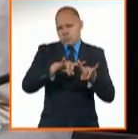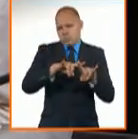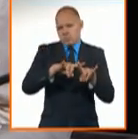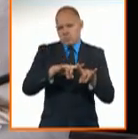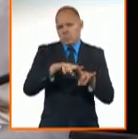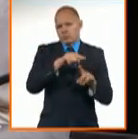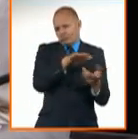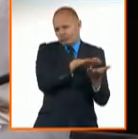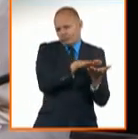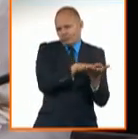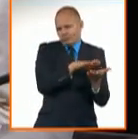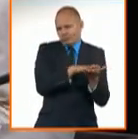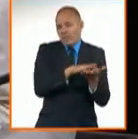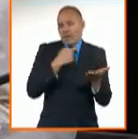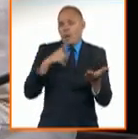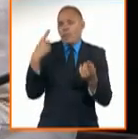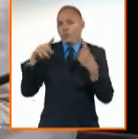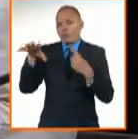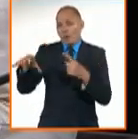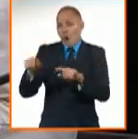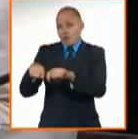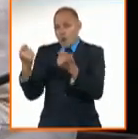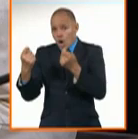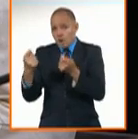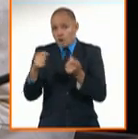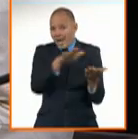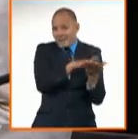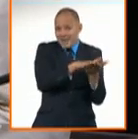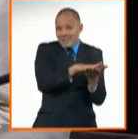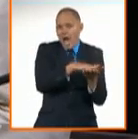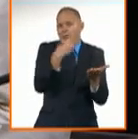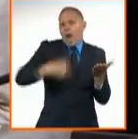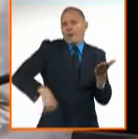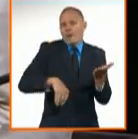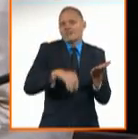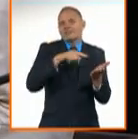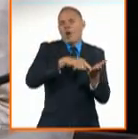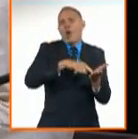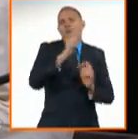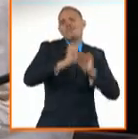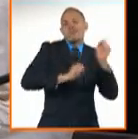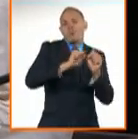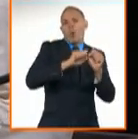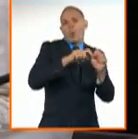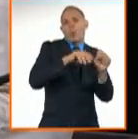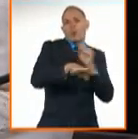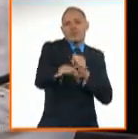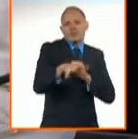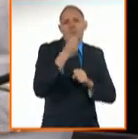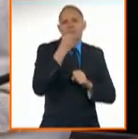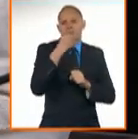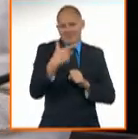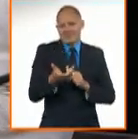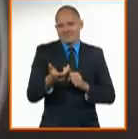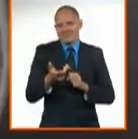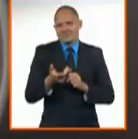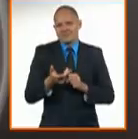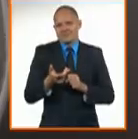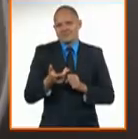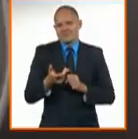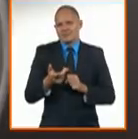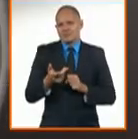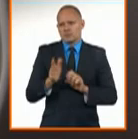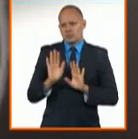que si esa unidad sale con la potencia que tiene de reservas usted logra suplir ese déficit hacia momentáneamente eso es lo que usted está